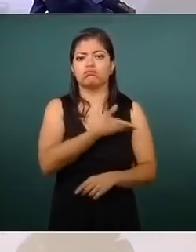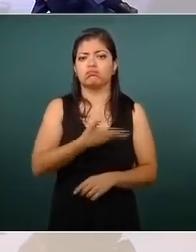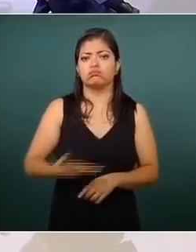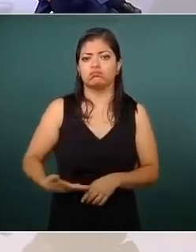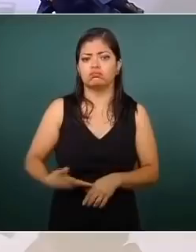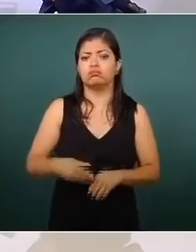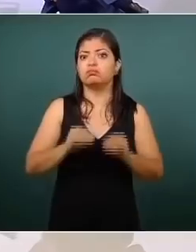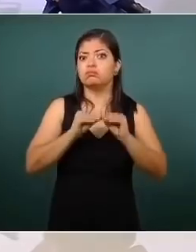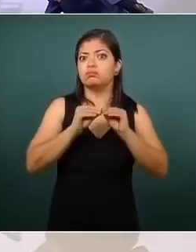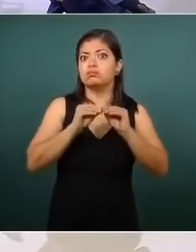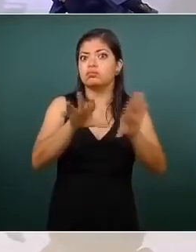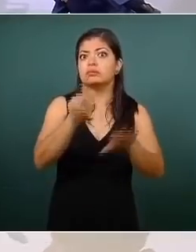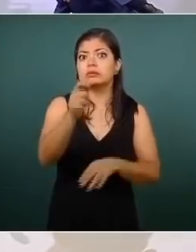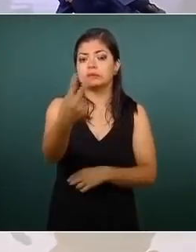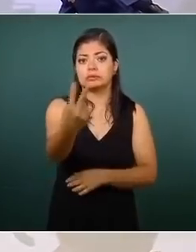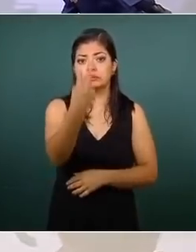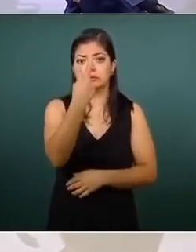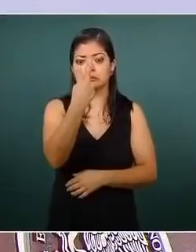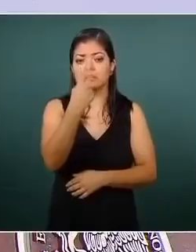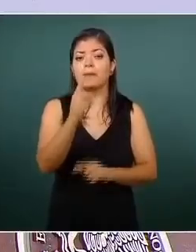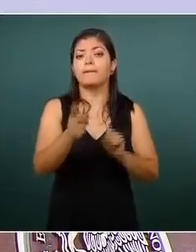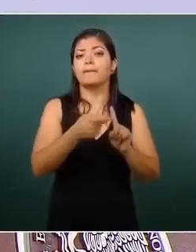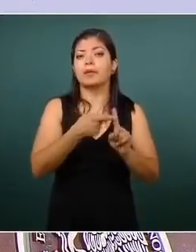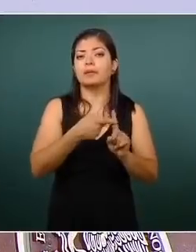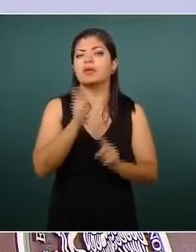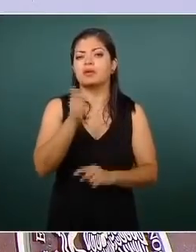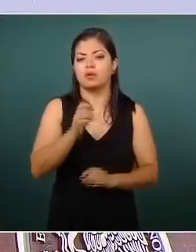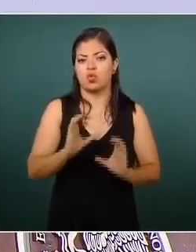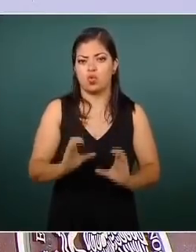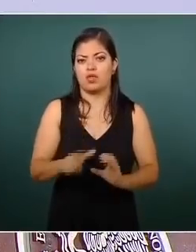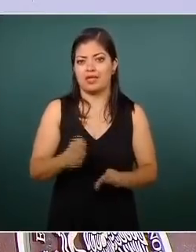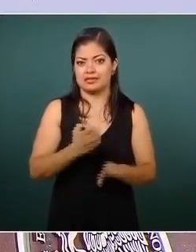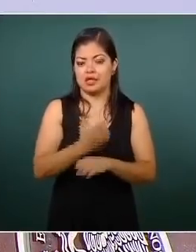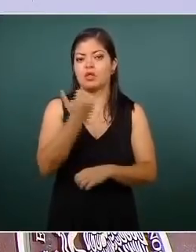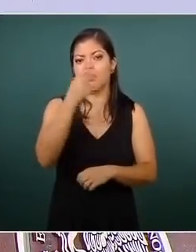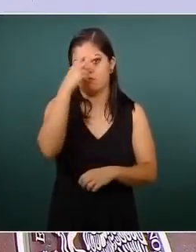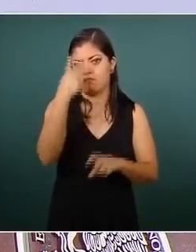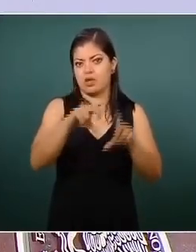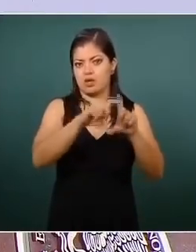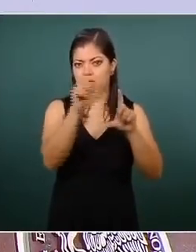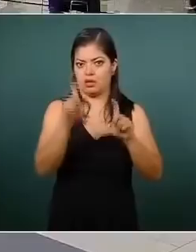un mensaje claro de que hoy lo primero es cuidar a nuestro estado y cuidar al país, y que tenemos que entrarle juntos.